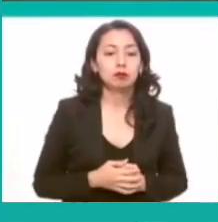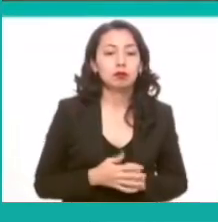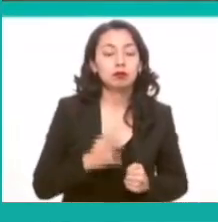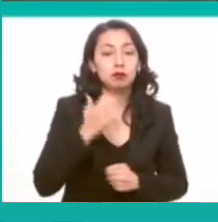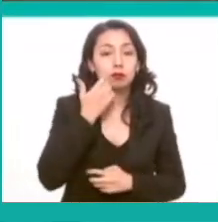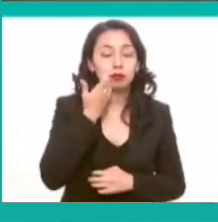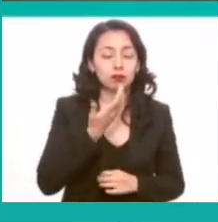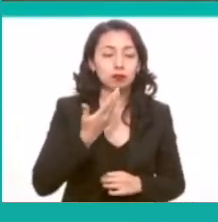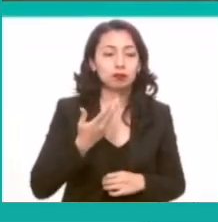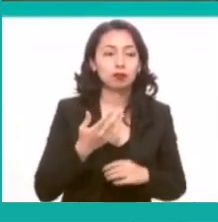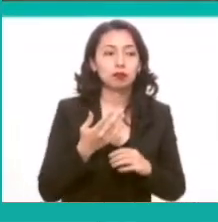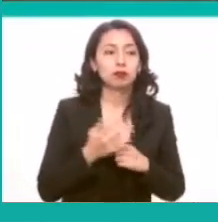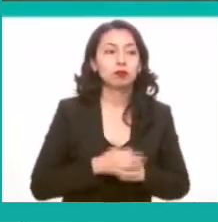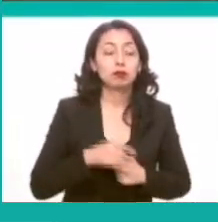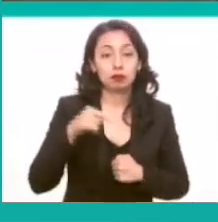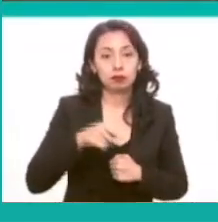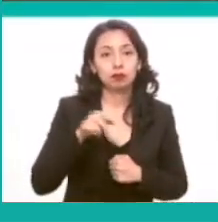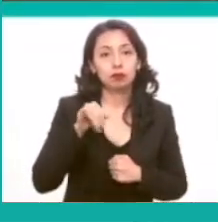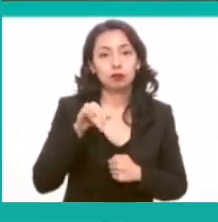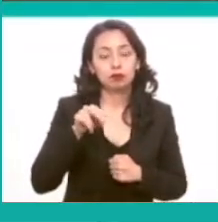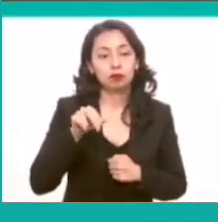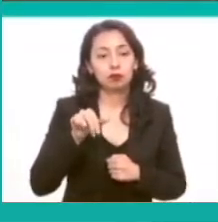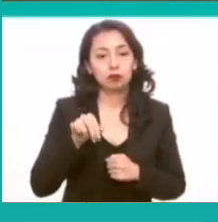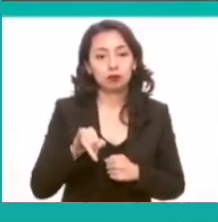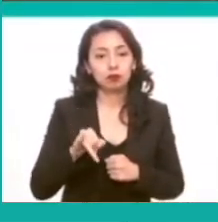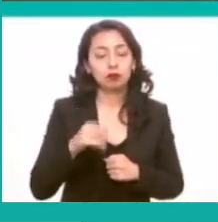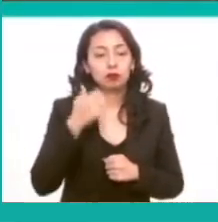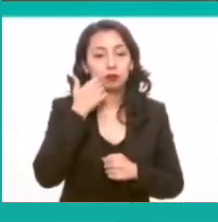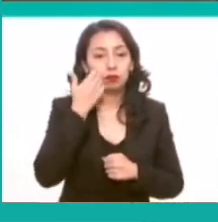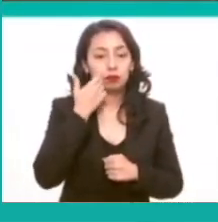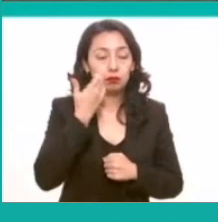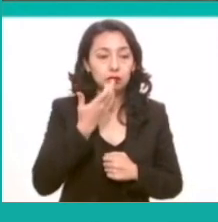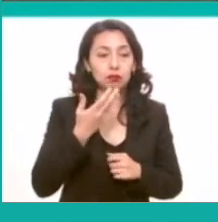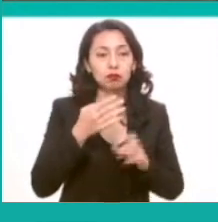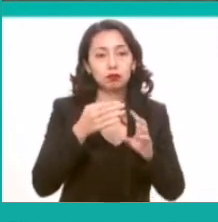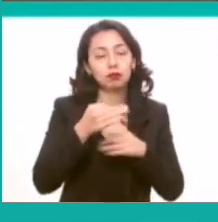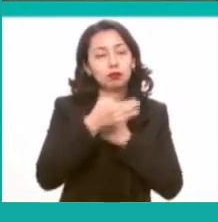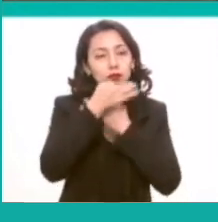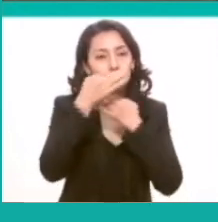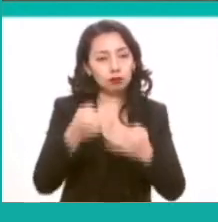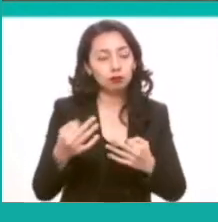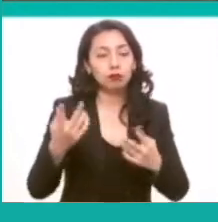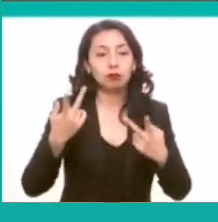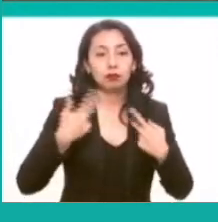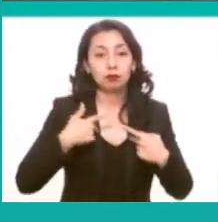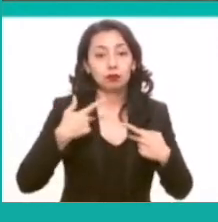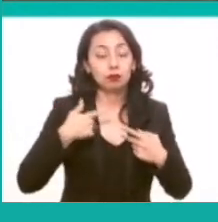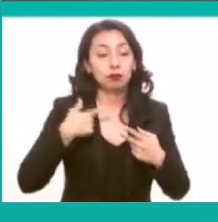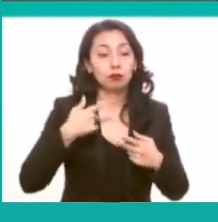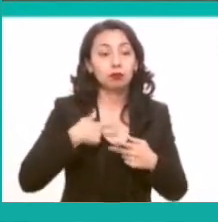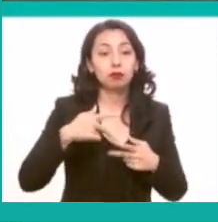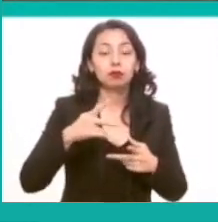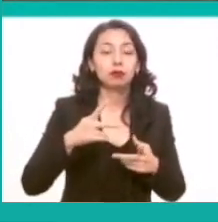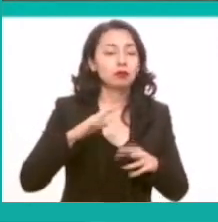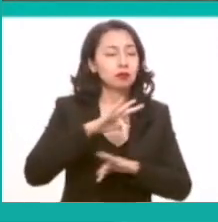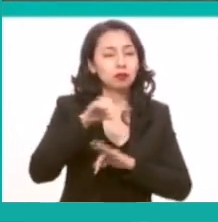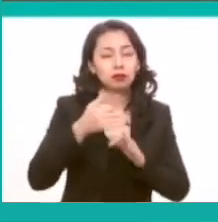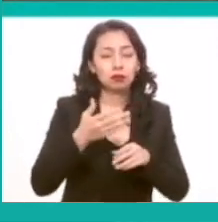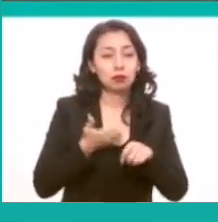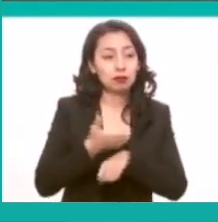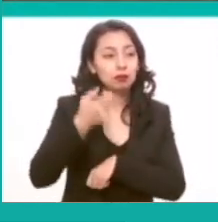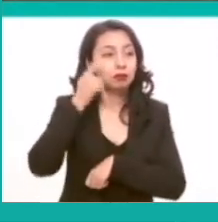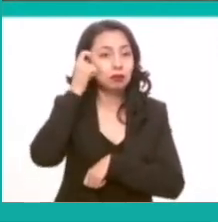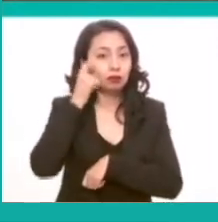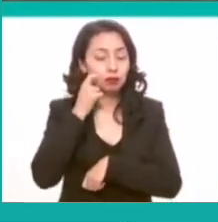queremos expresar desde linay nuestra solidaridad a todas las personas del Estado de Guerrero que ha